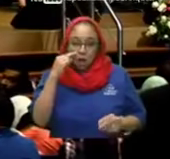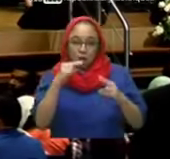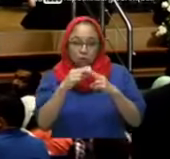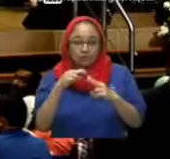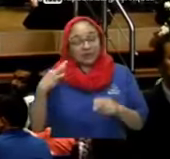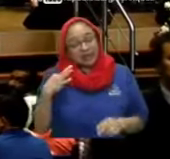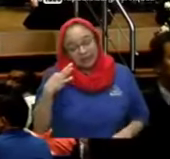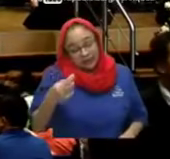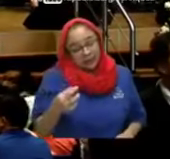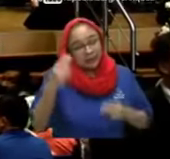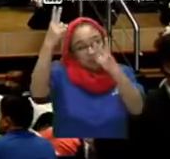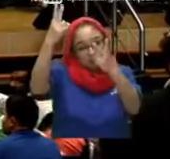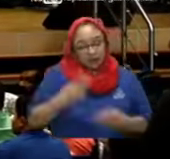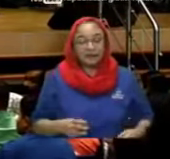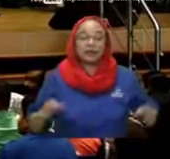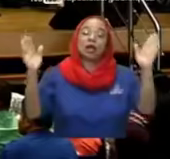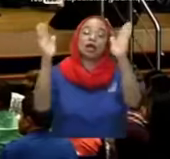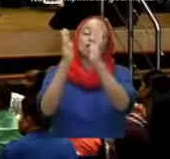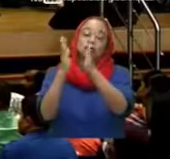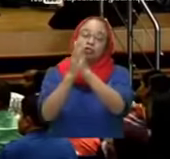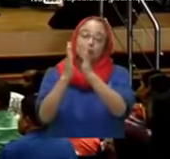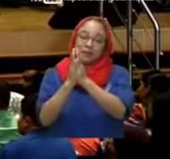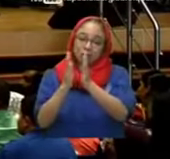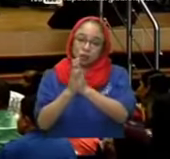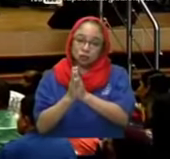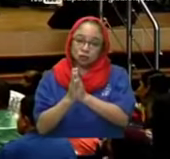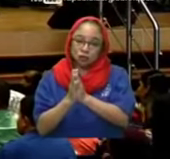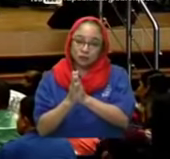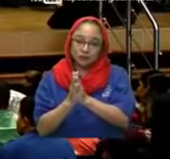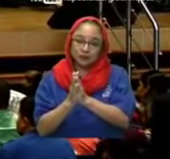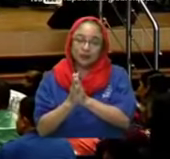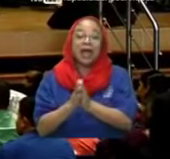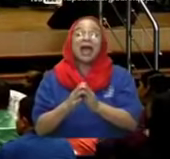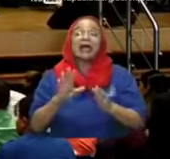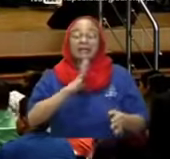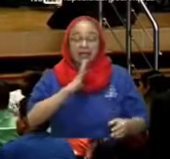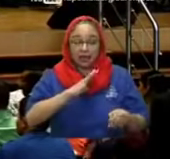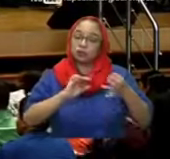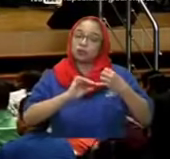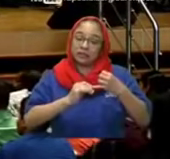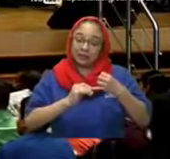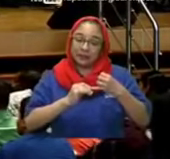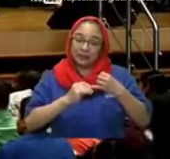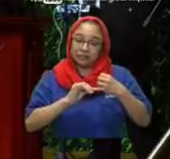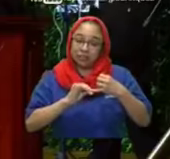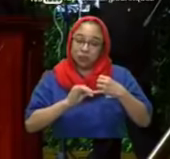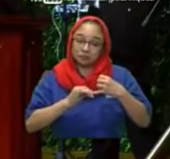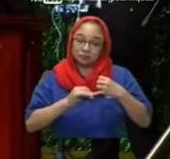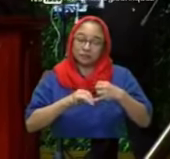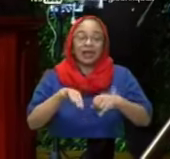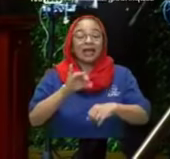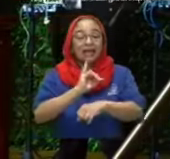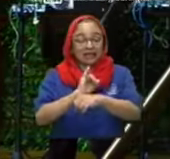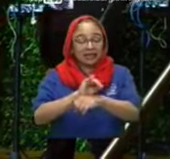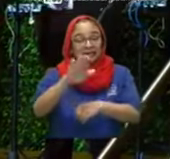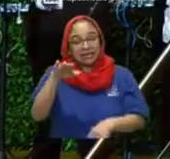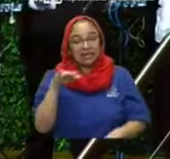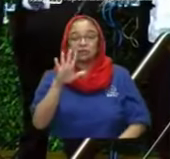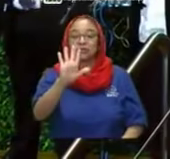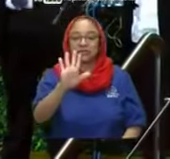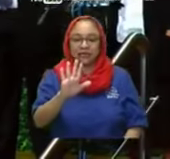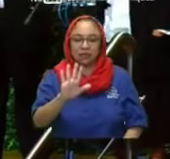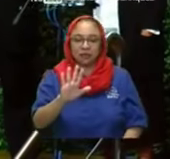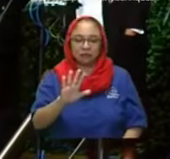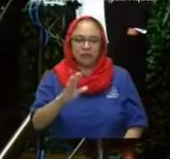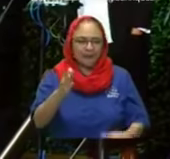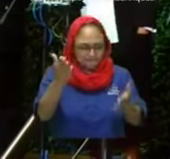comprendido, mi hermano ha comprendido algo que mucha gente no entiende y no comprende. Aquí viene, se pone una gracias, aquí viene